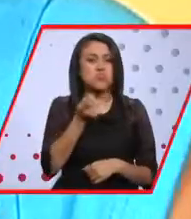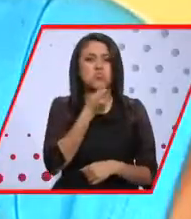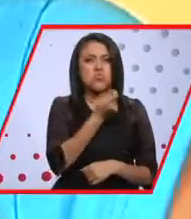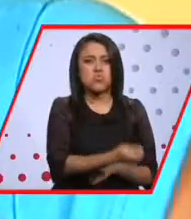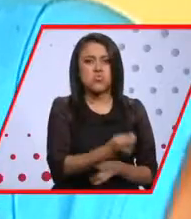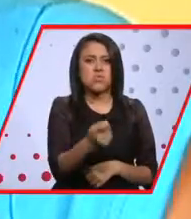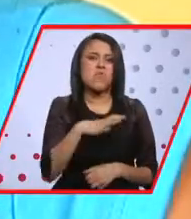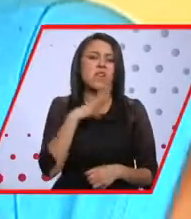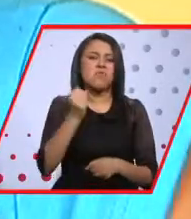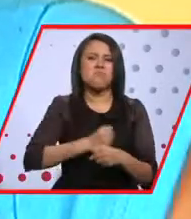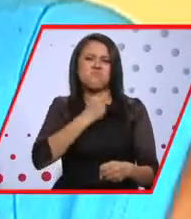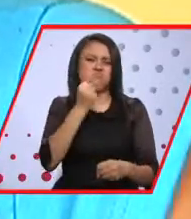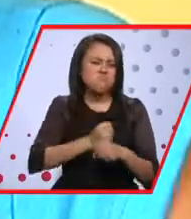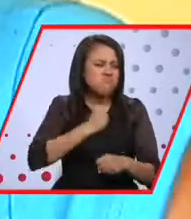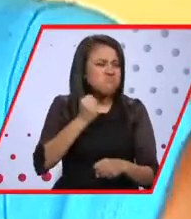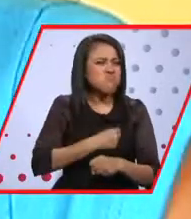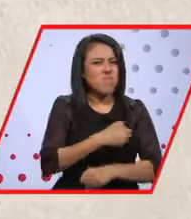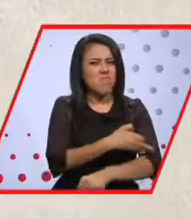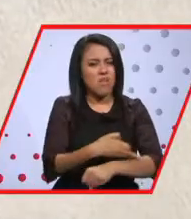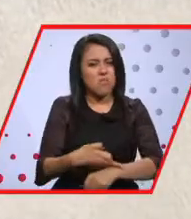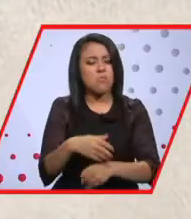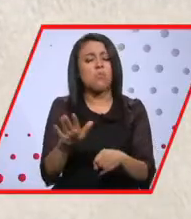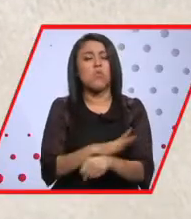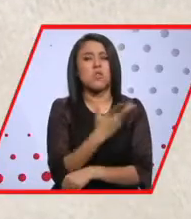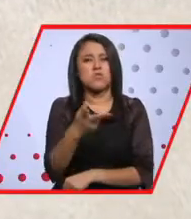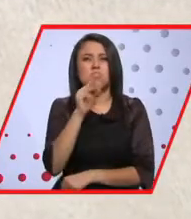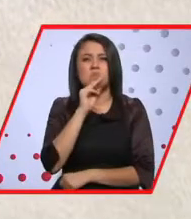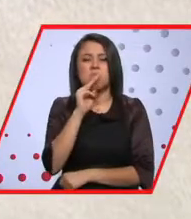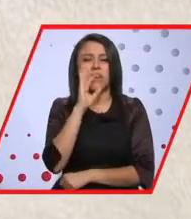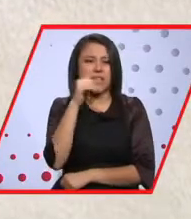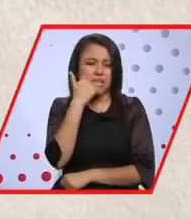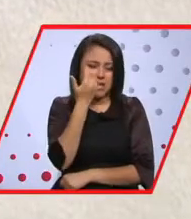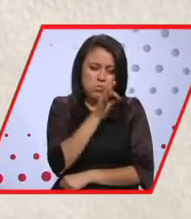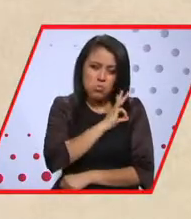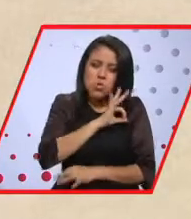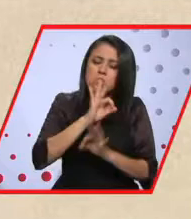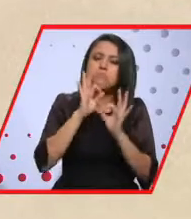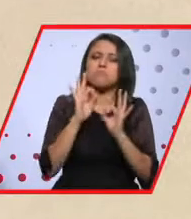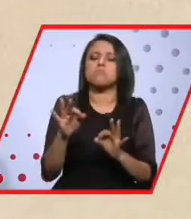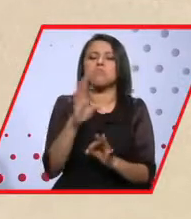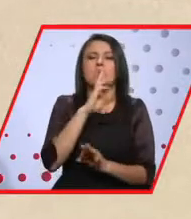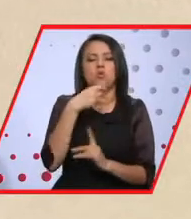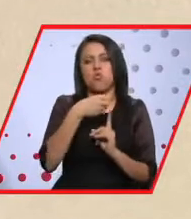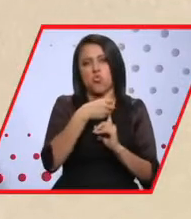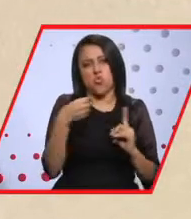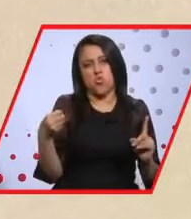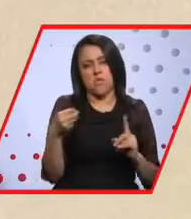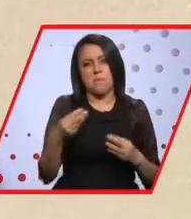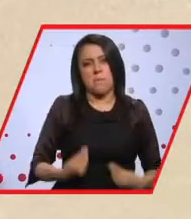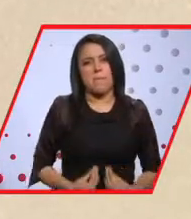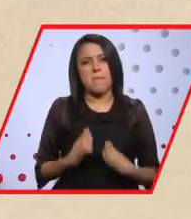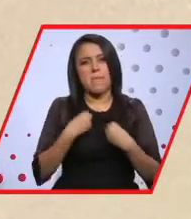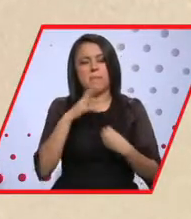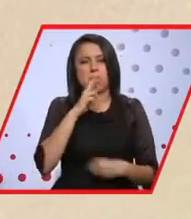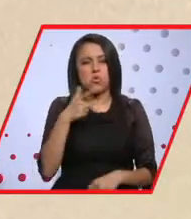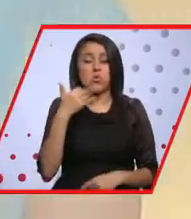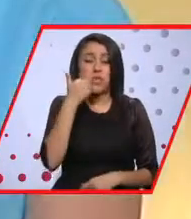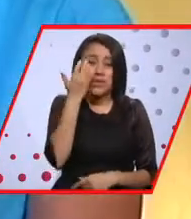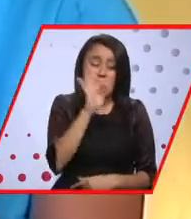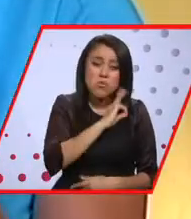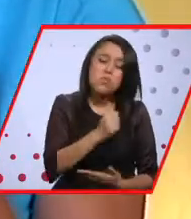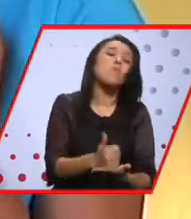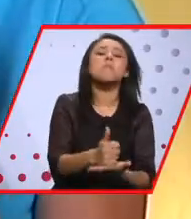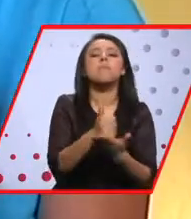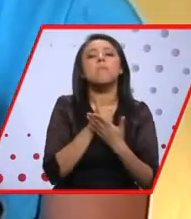de violencia intrafamiliar, por lo que su madre lucha para darles una mejor vida. Yo necesito en verdad que me apoyen y me